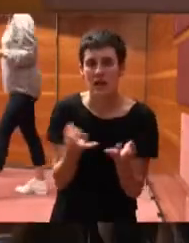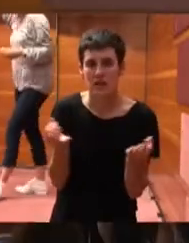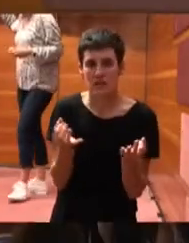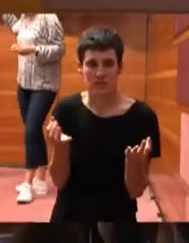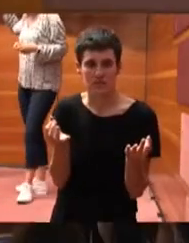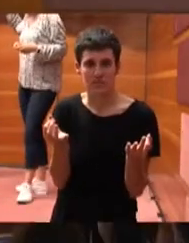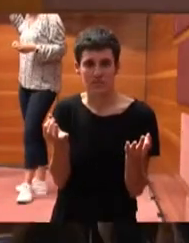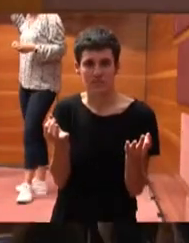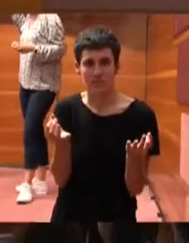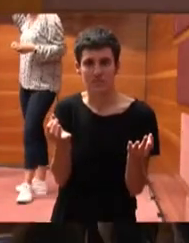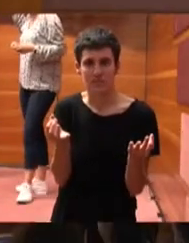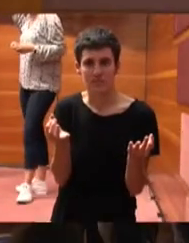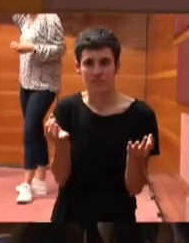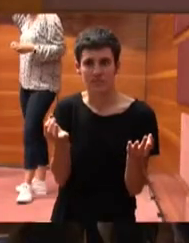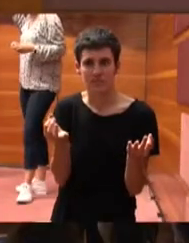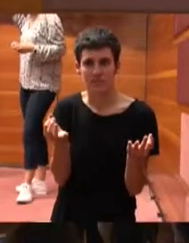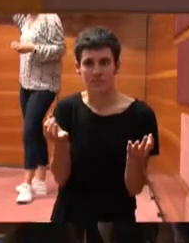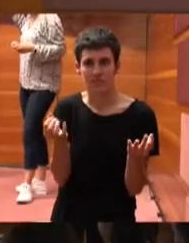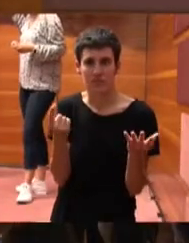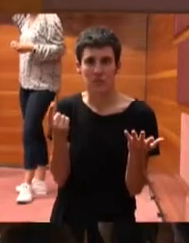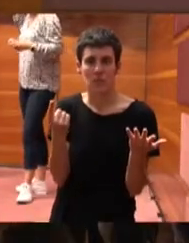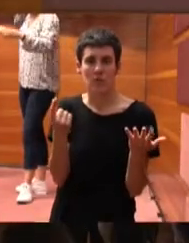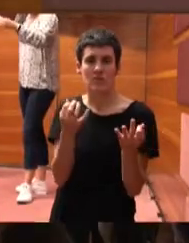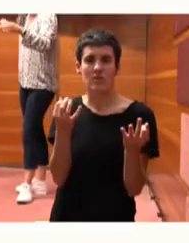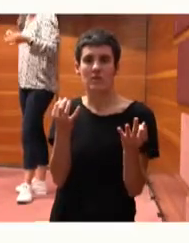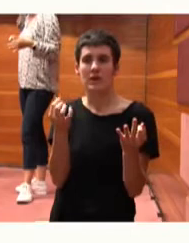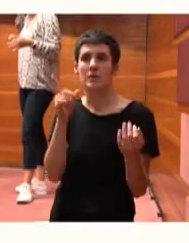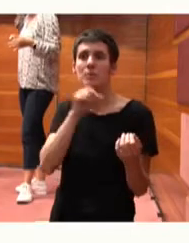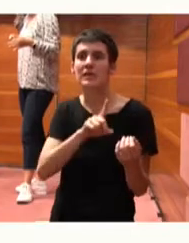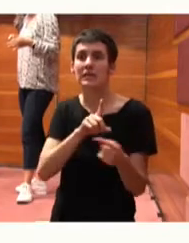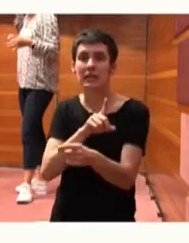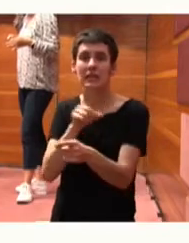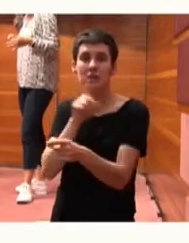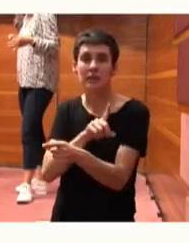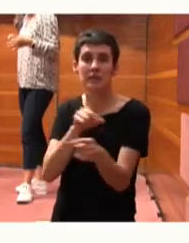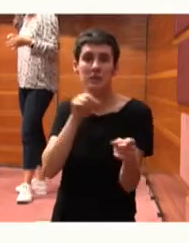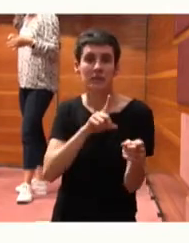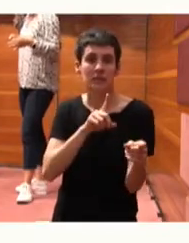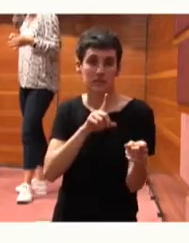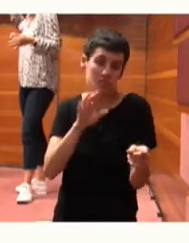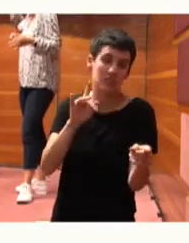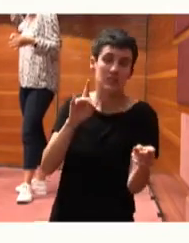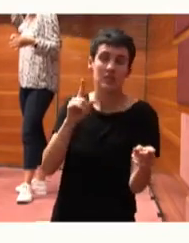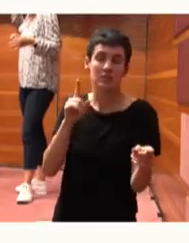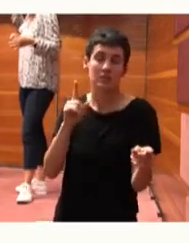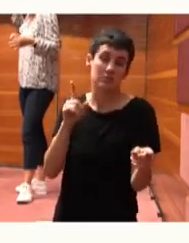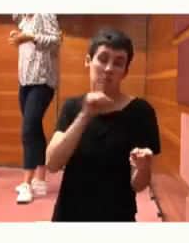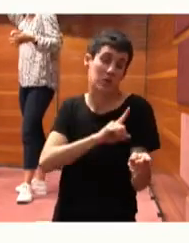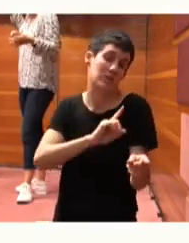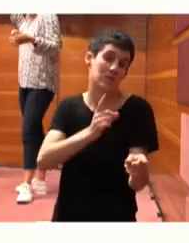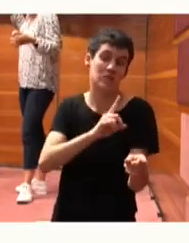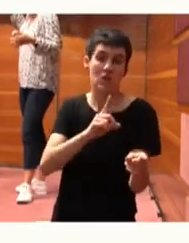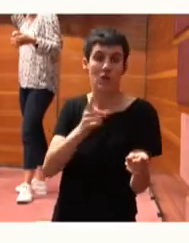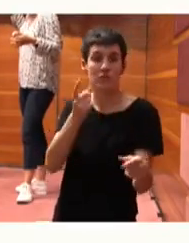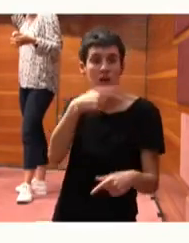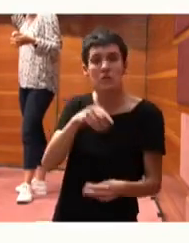Data, los únicos que no mienten. No me mentían queriendo. Ellos pensaban que se iban a comportar así,